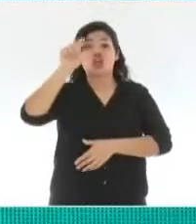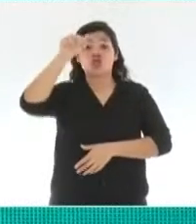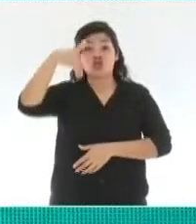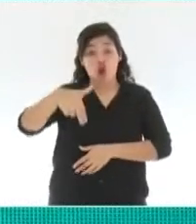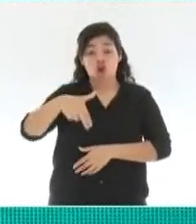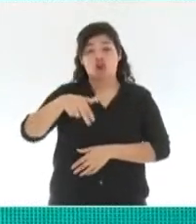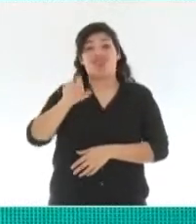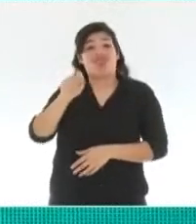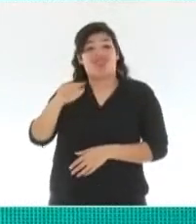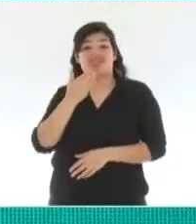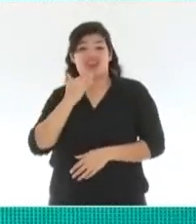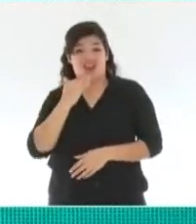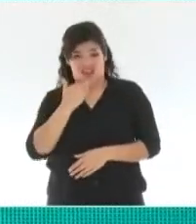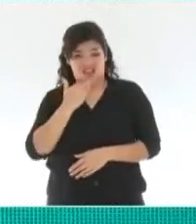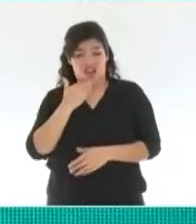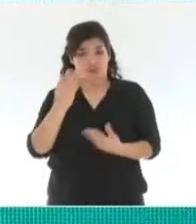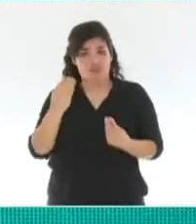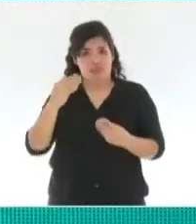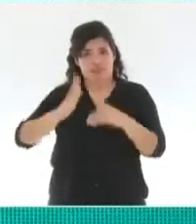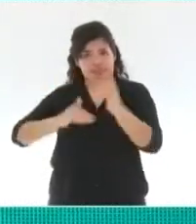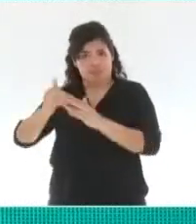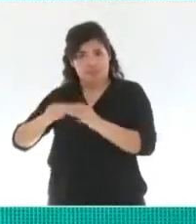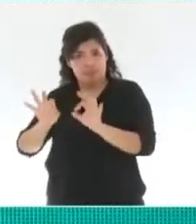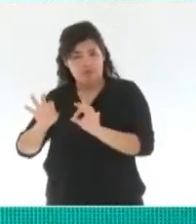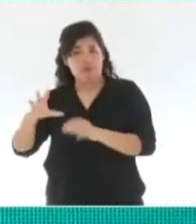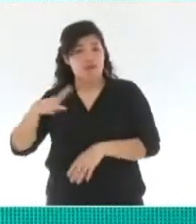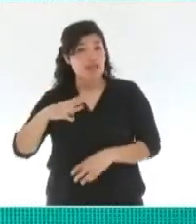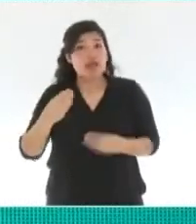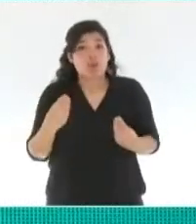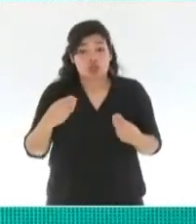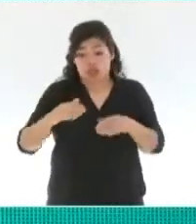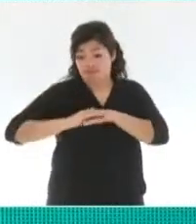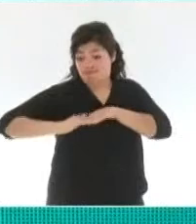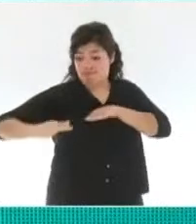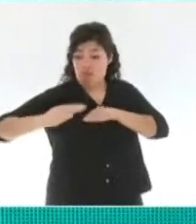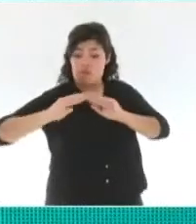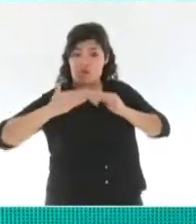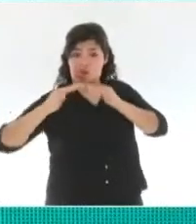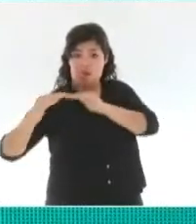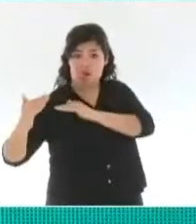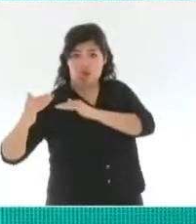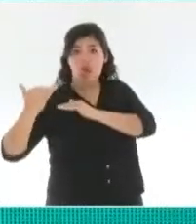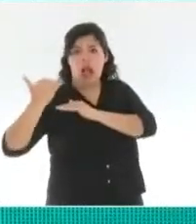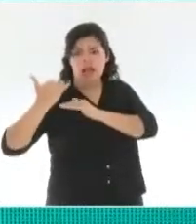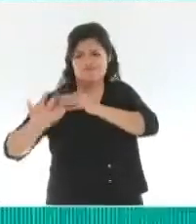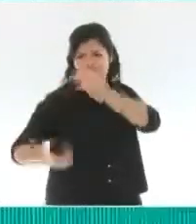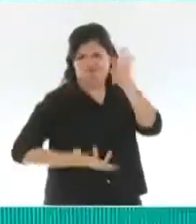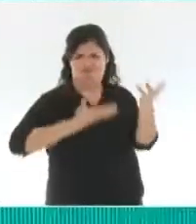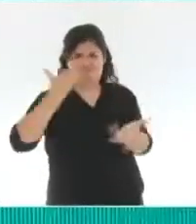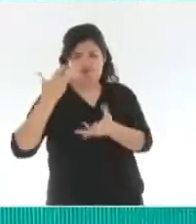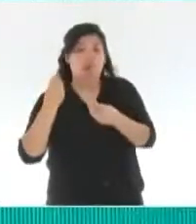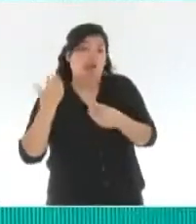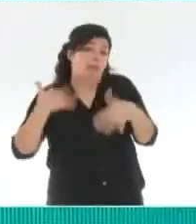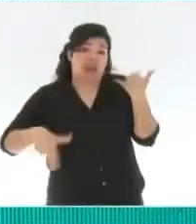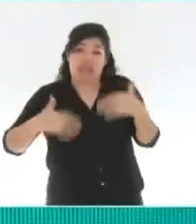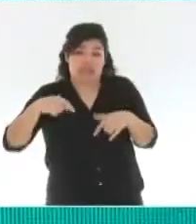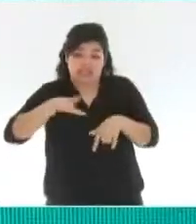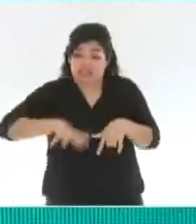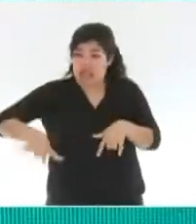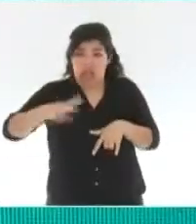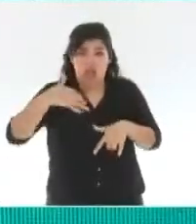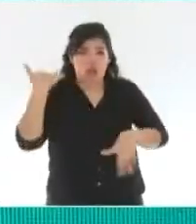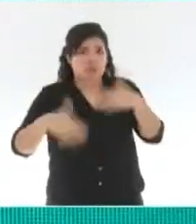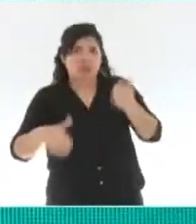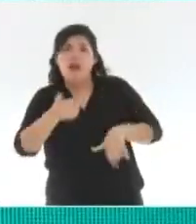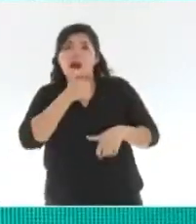incompleta debido a que bueno un digamos la estructura tuvo consecuencias como eh incendios como problemas con el agua